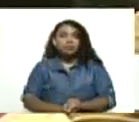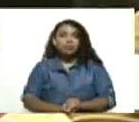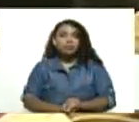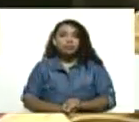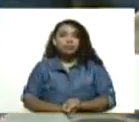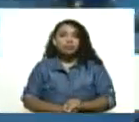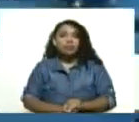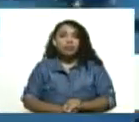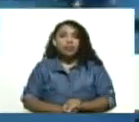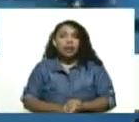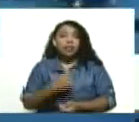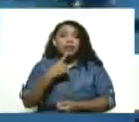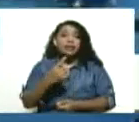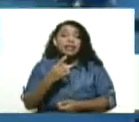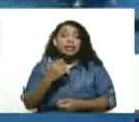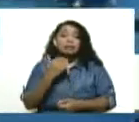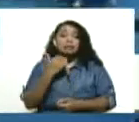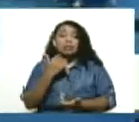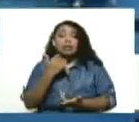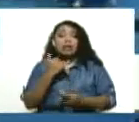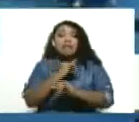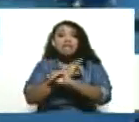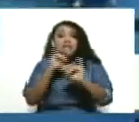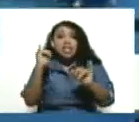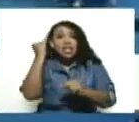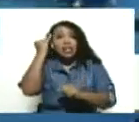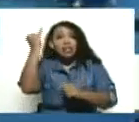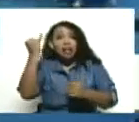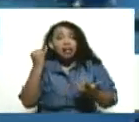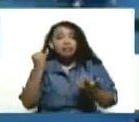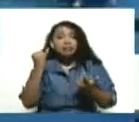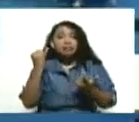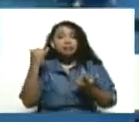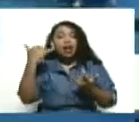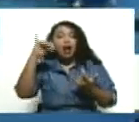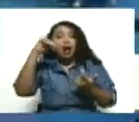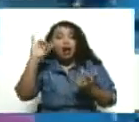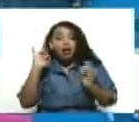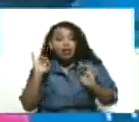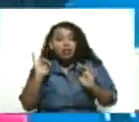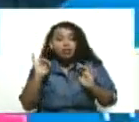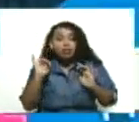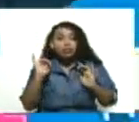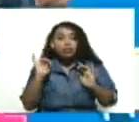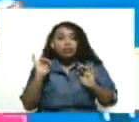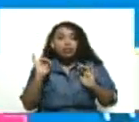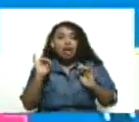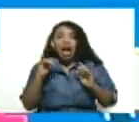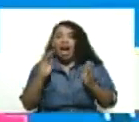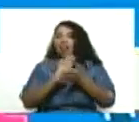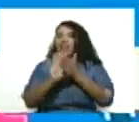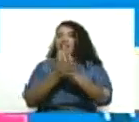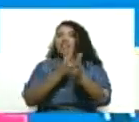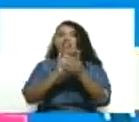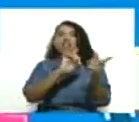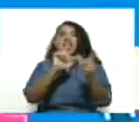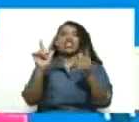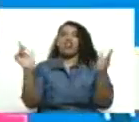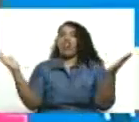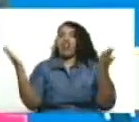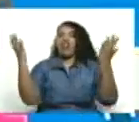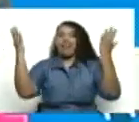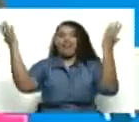proclamaba el fin de las ideologías habían cantado Victoria a las fuerzas del